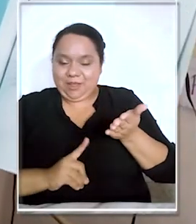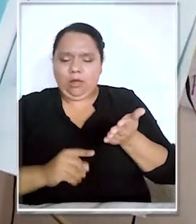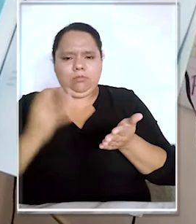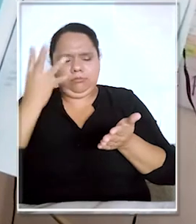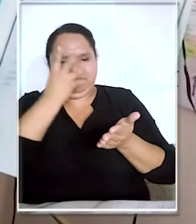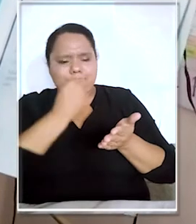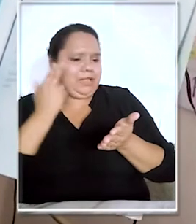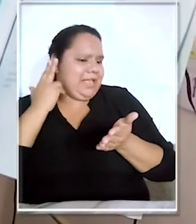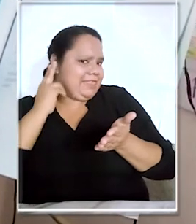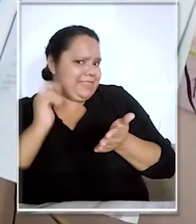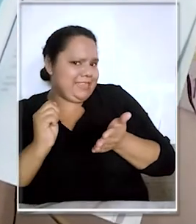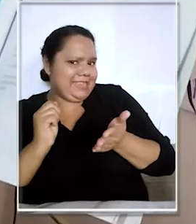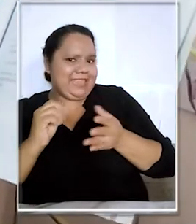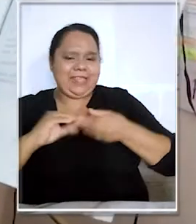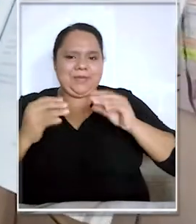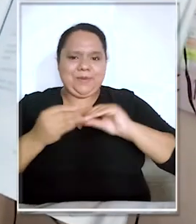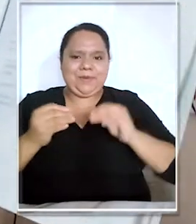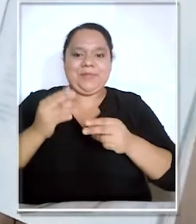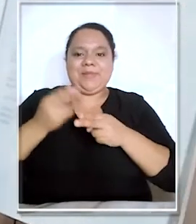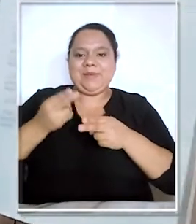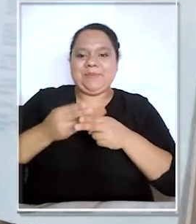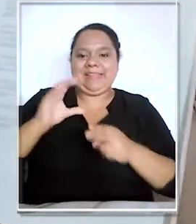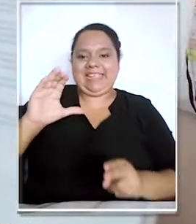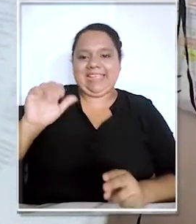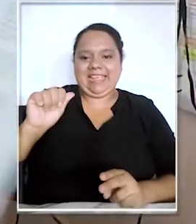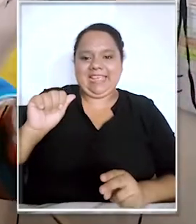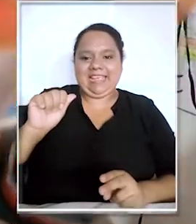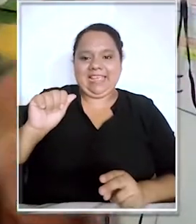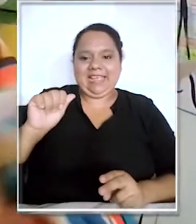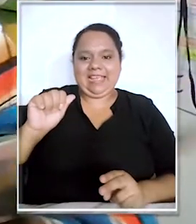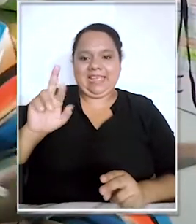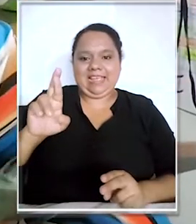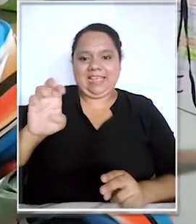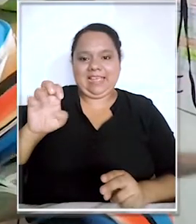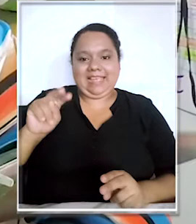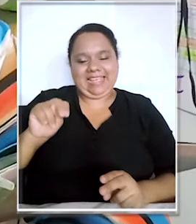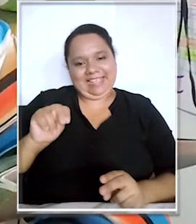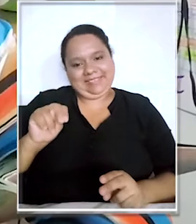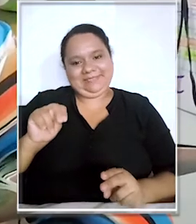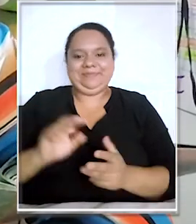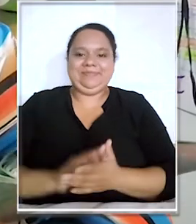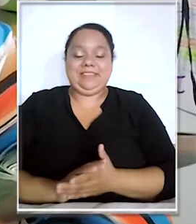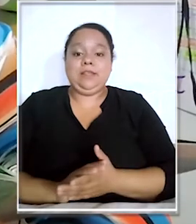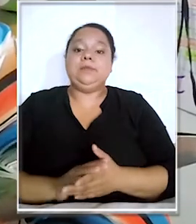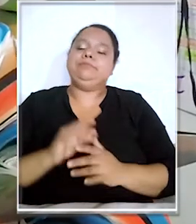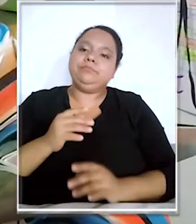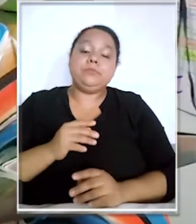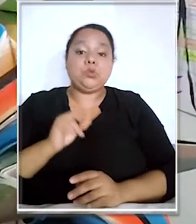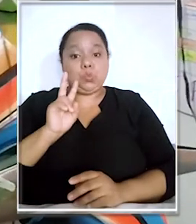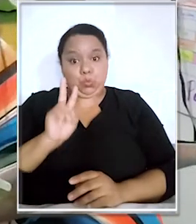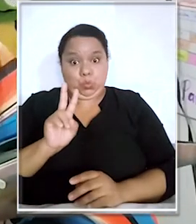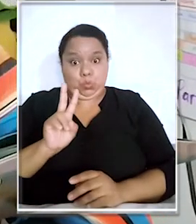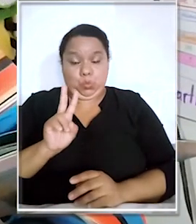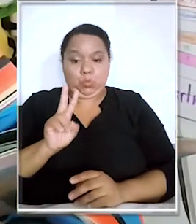Una niña de cuento por Karen Janet Lugo Mendoza. Vamos a ver de qué trata. Iban por el camino